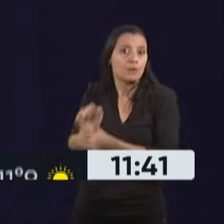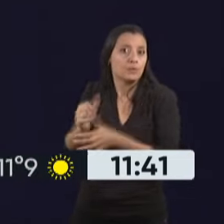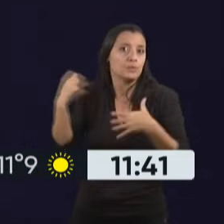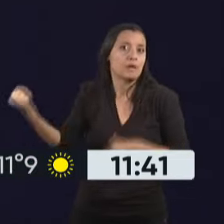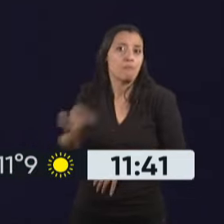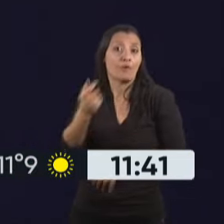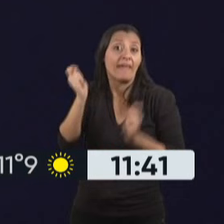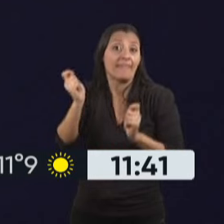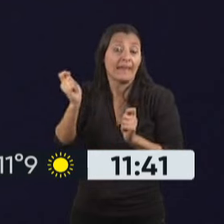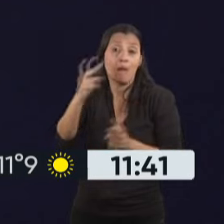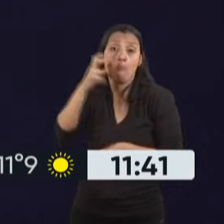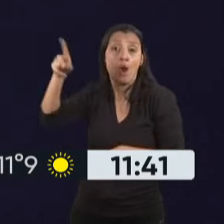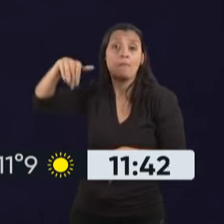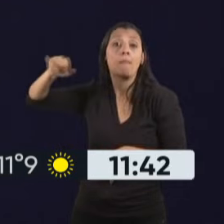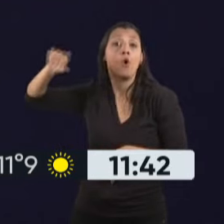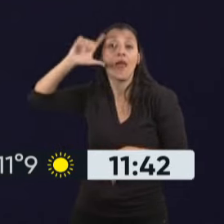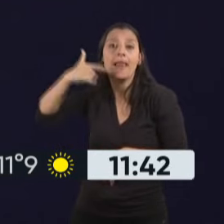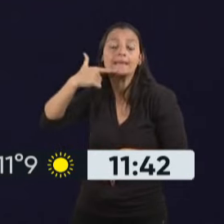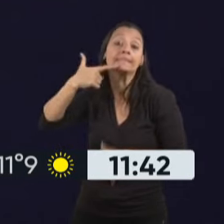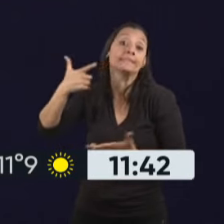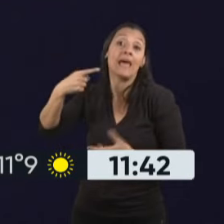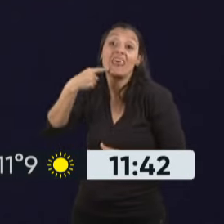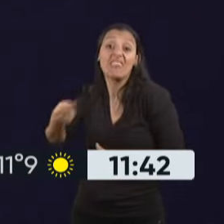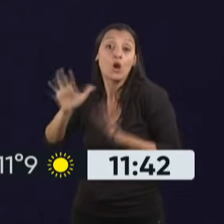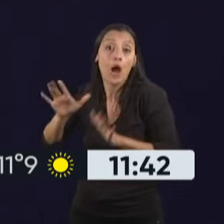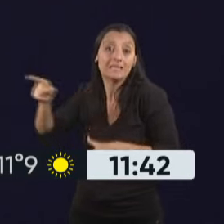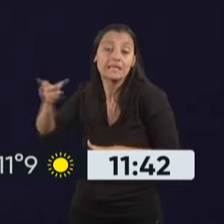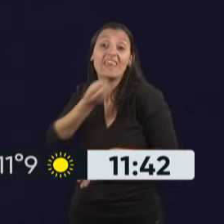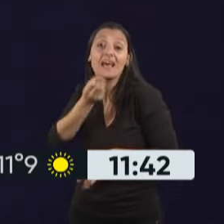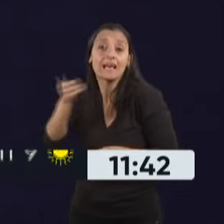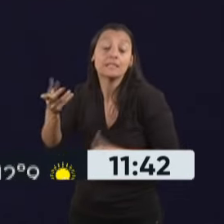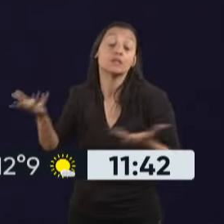Bolivia, Evo Morales, haya dicho lo que dijo, claramente